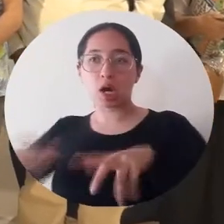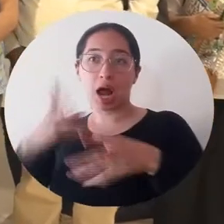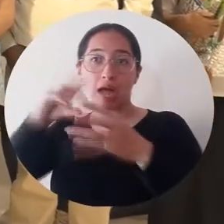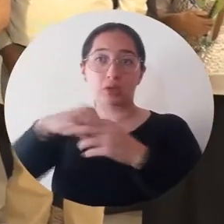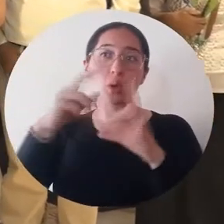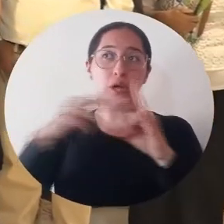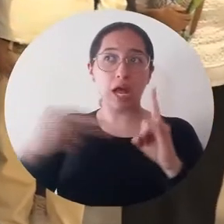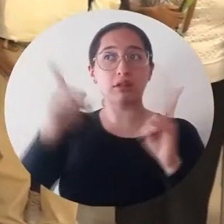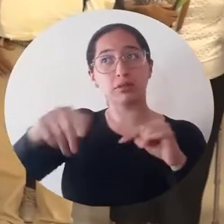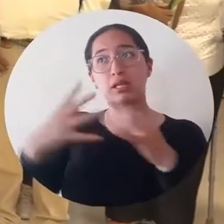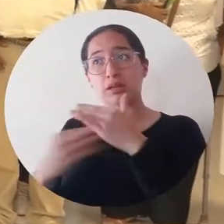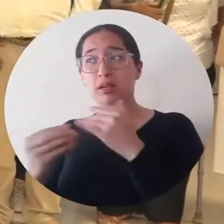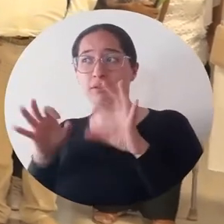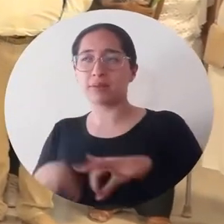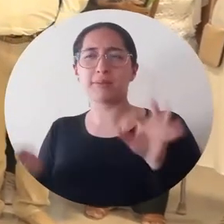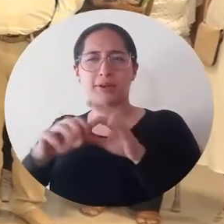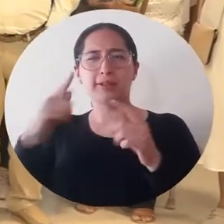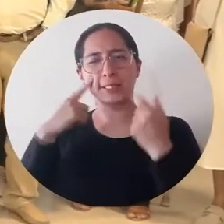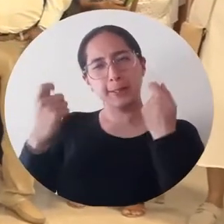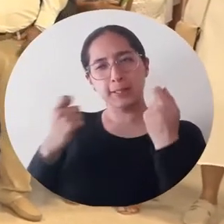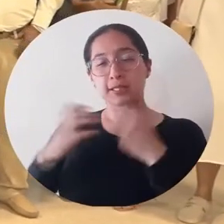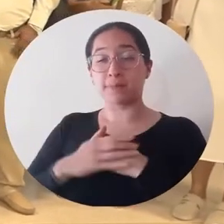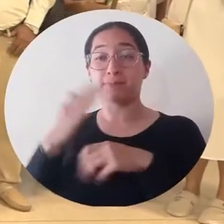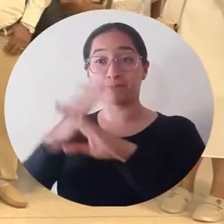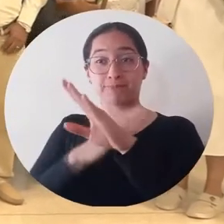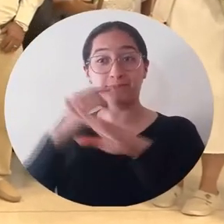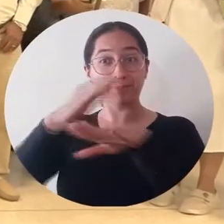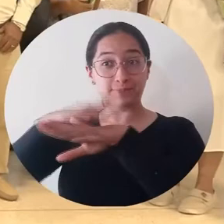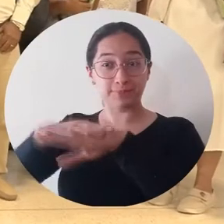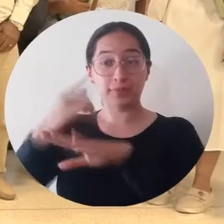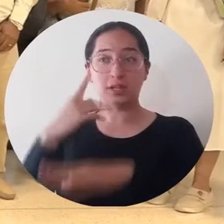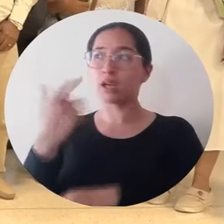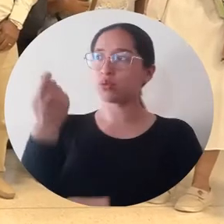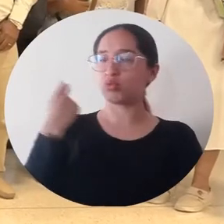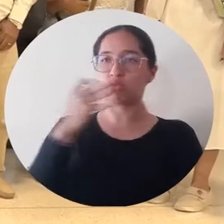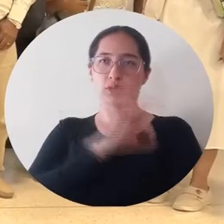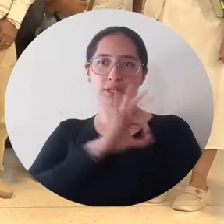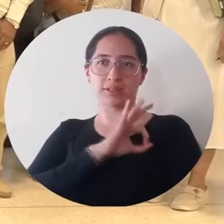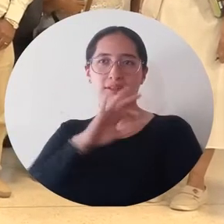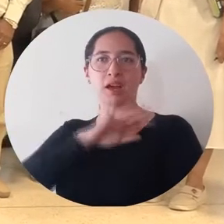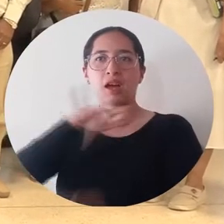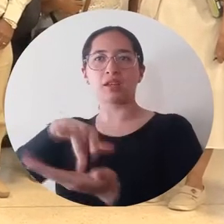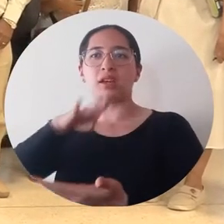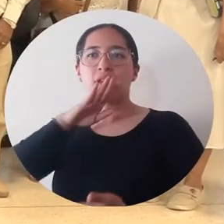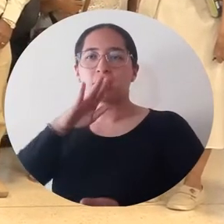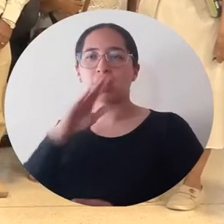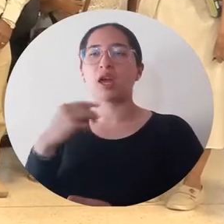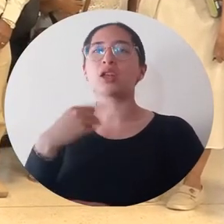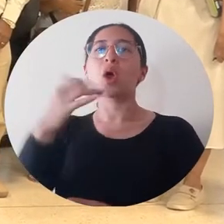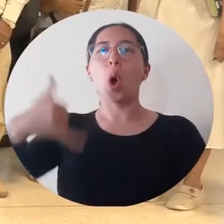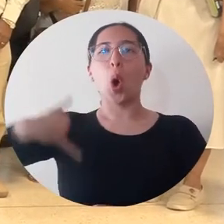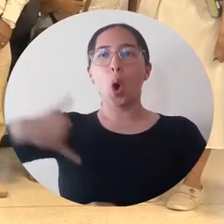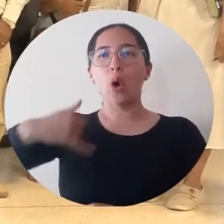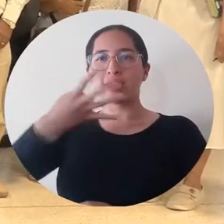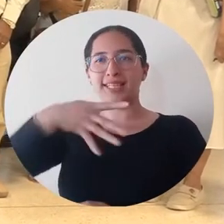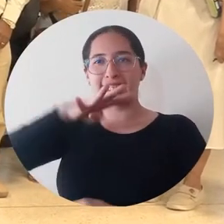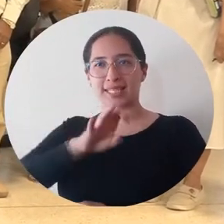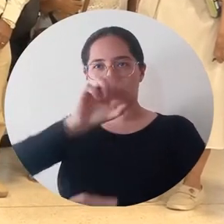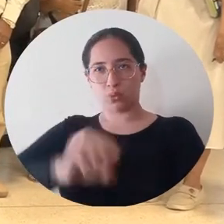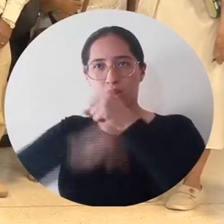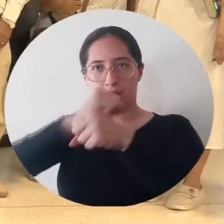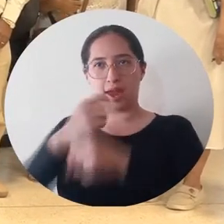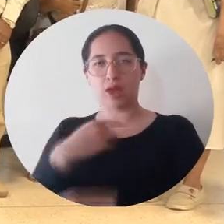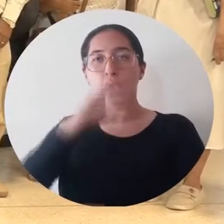un entorno seguro para los jóvenes. Yo decía, le lo señalaba ahorita, el día sábado asistimos a la tragedia del suicidio de un joven nuestro,